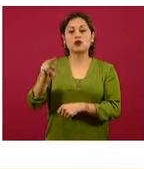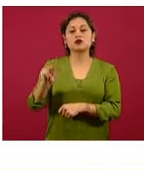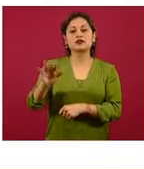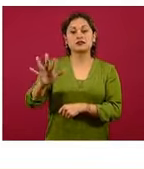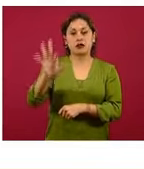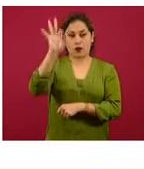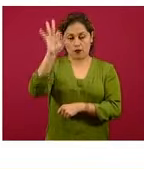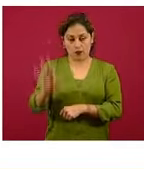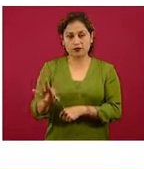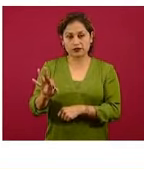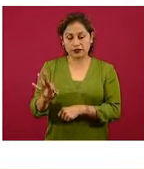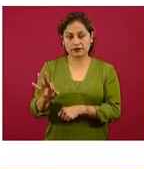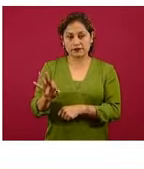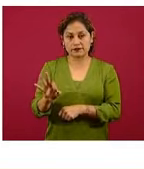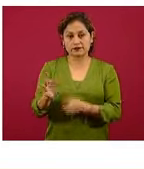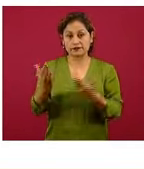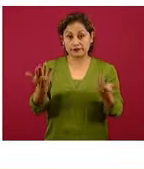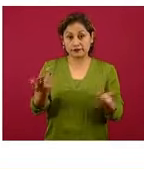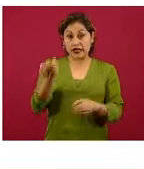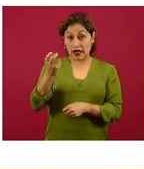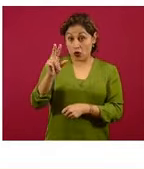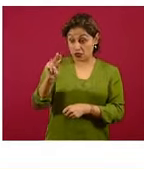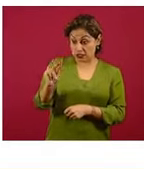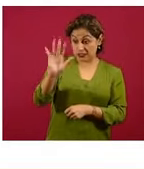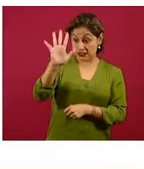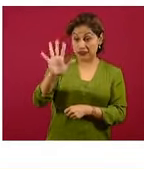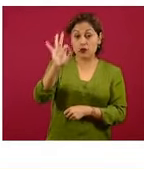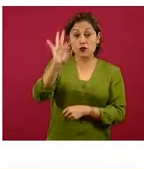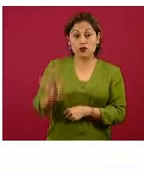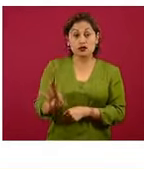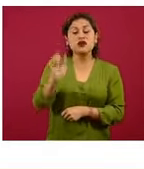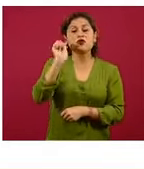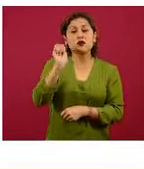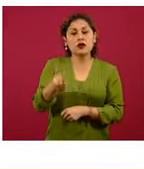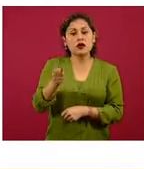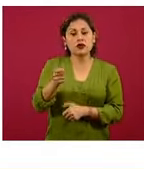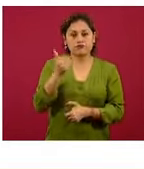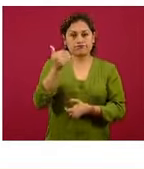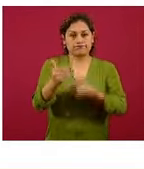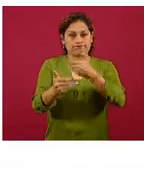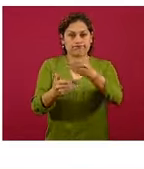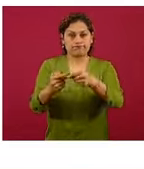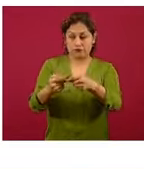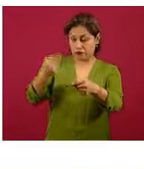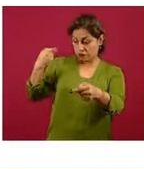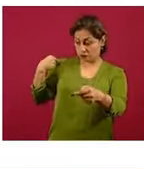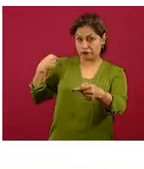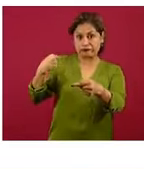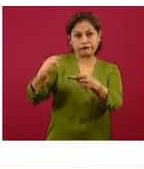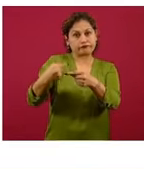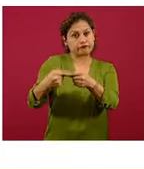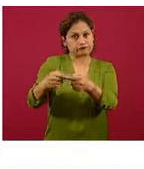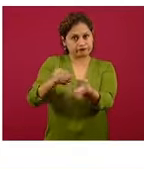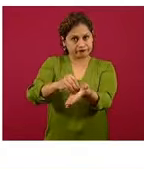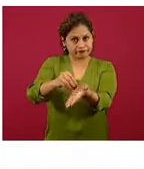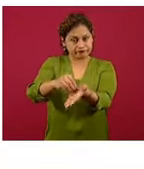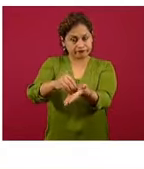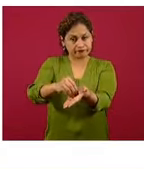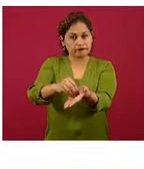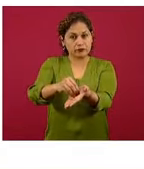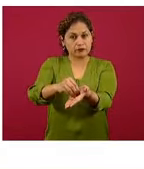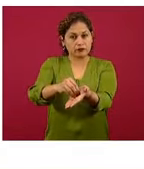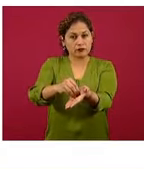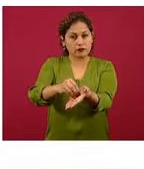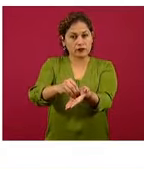85%. Destacamos también que este 85% se ha mantenido de alguna manera en los últimos días, y esto es porque